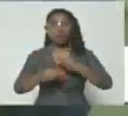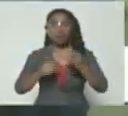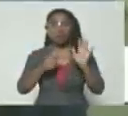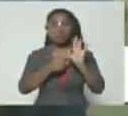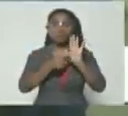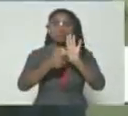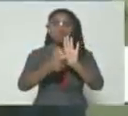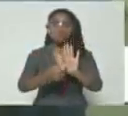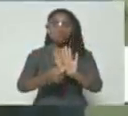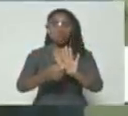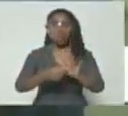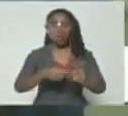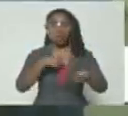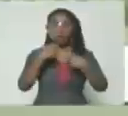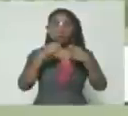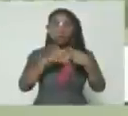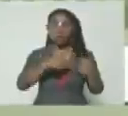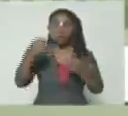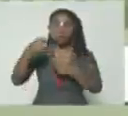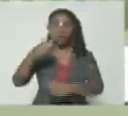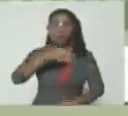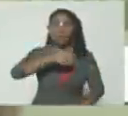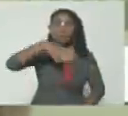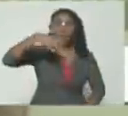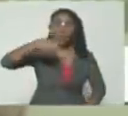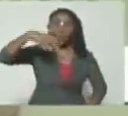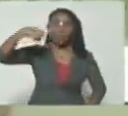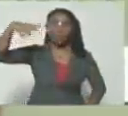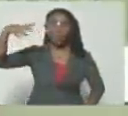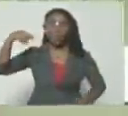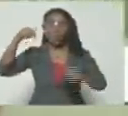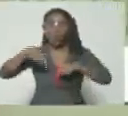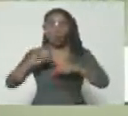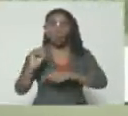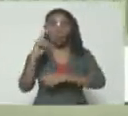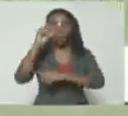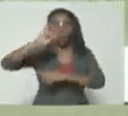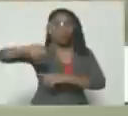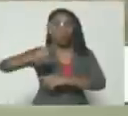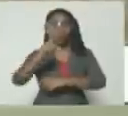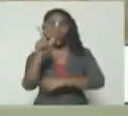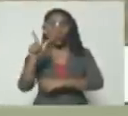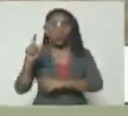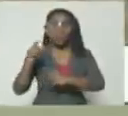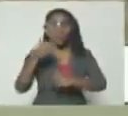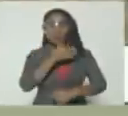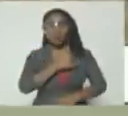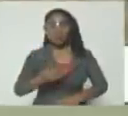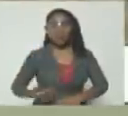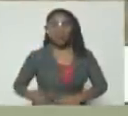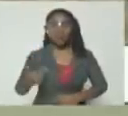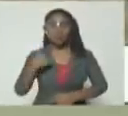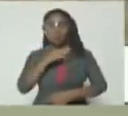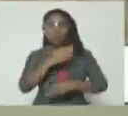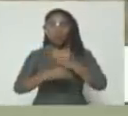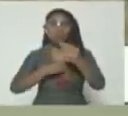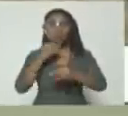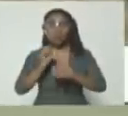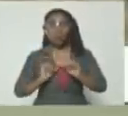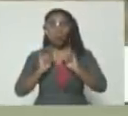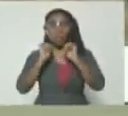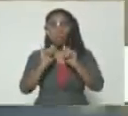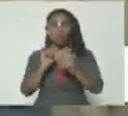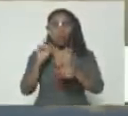presentar la exportación de pulpo. Ahorita el 1 de julio, presidente, le dimos el comienzo a la